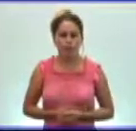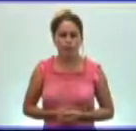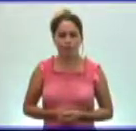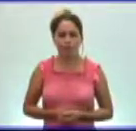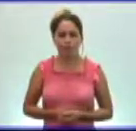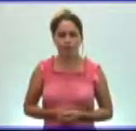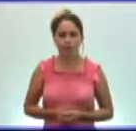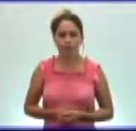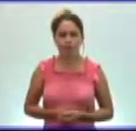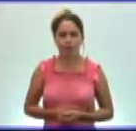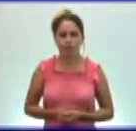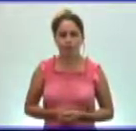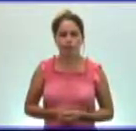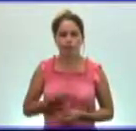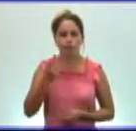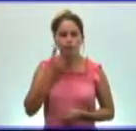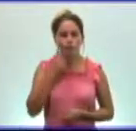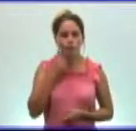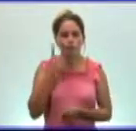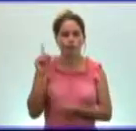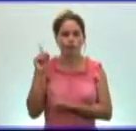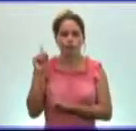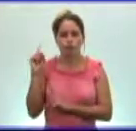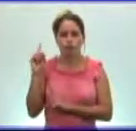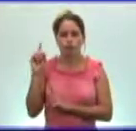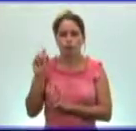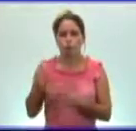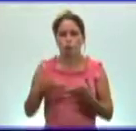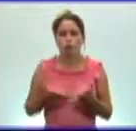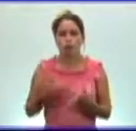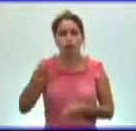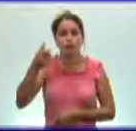En el caso de este ejemplo, aparece el anión sulfato.